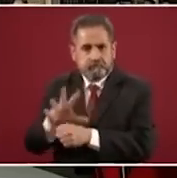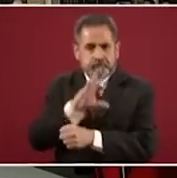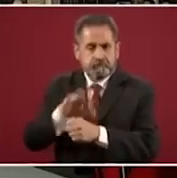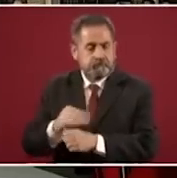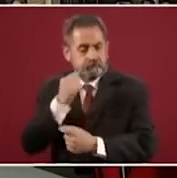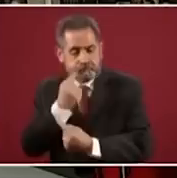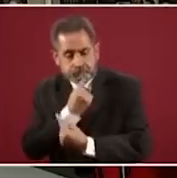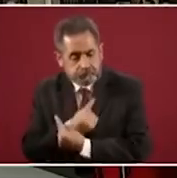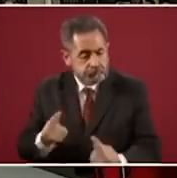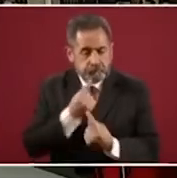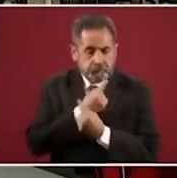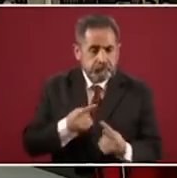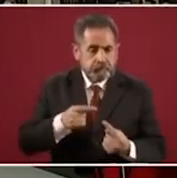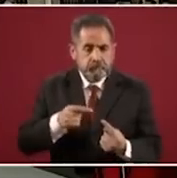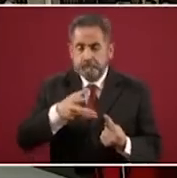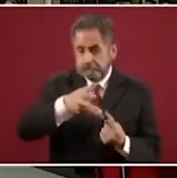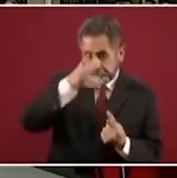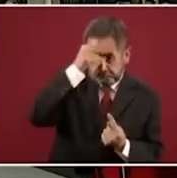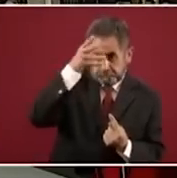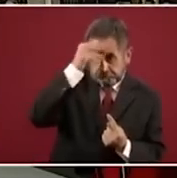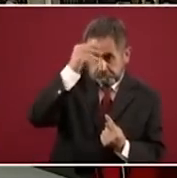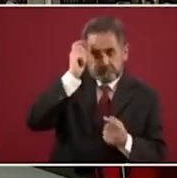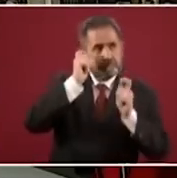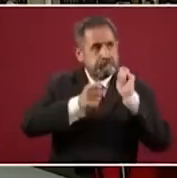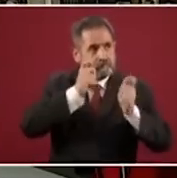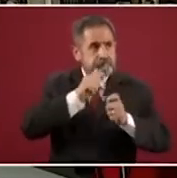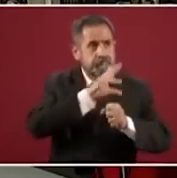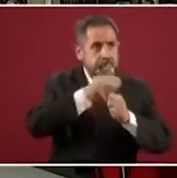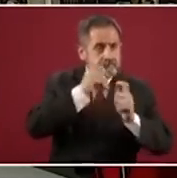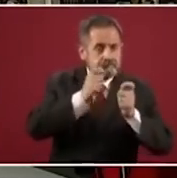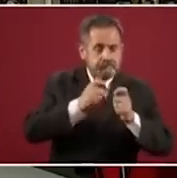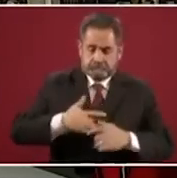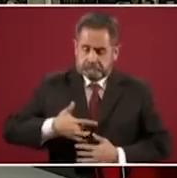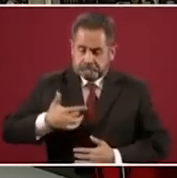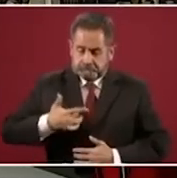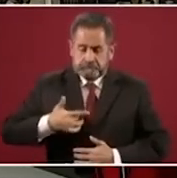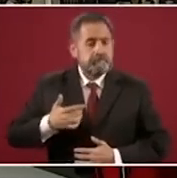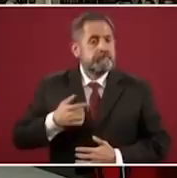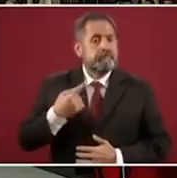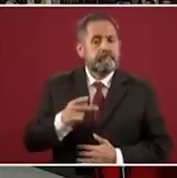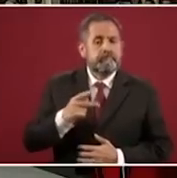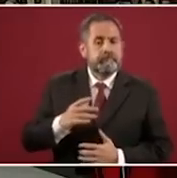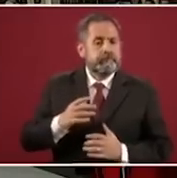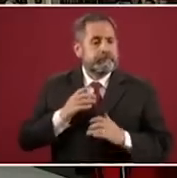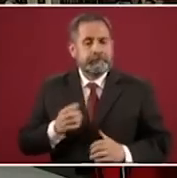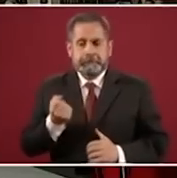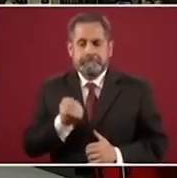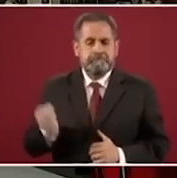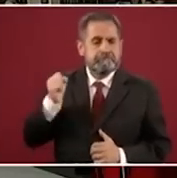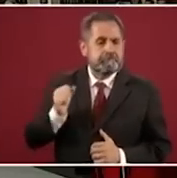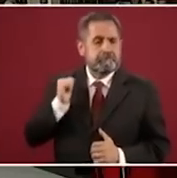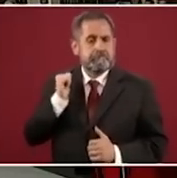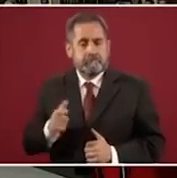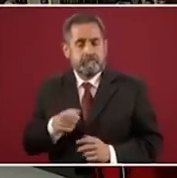y los niños, además de aprender asignaturas, desarrollen habilidades y facultades,